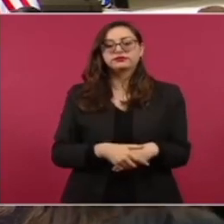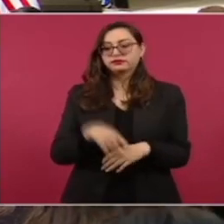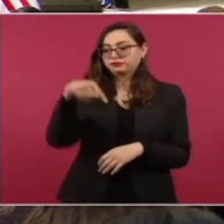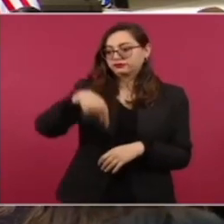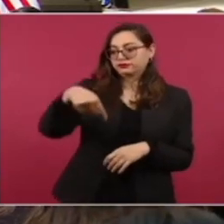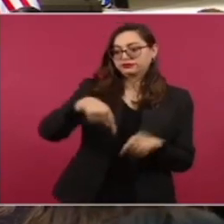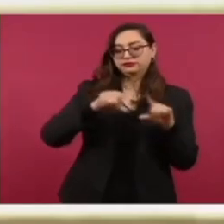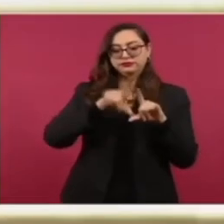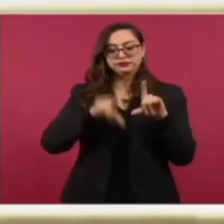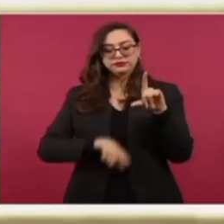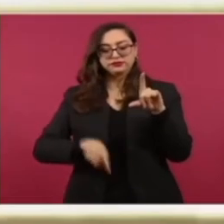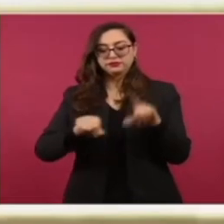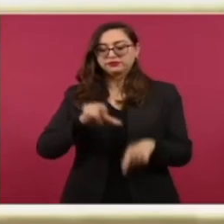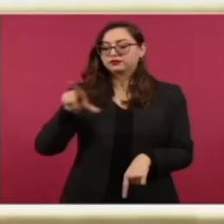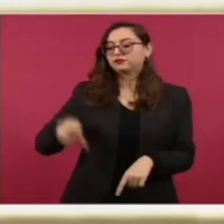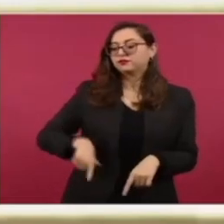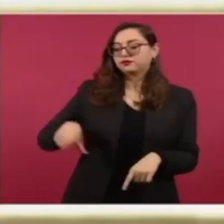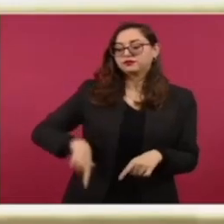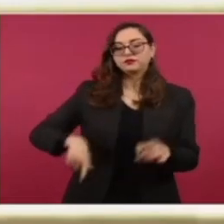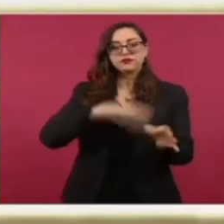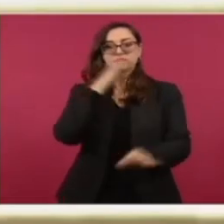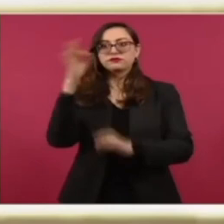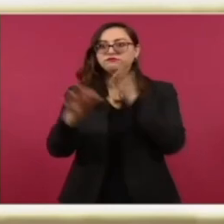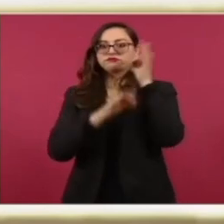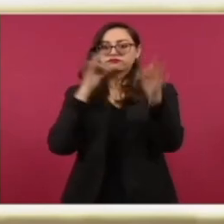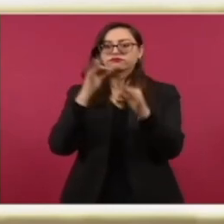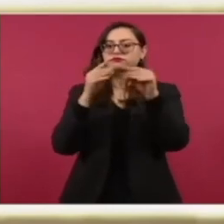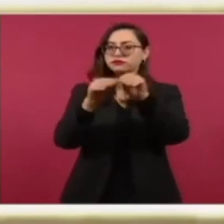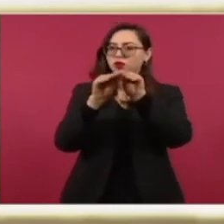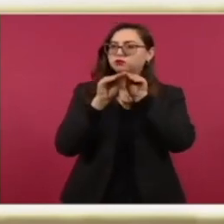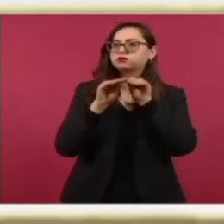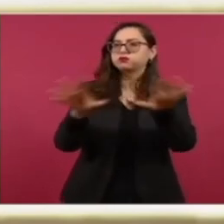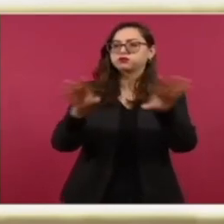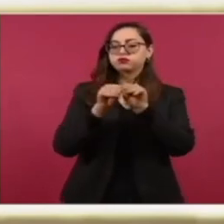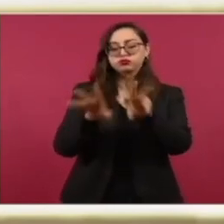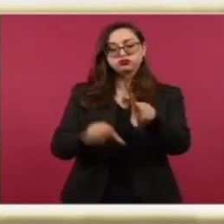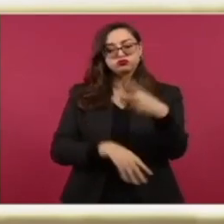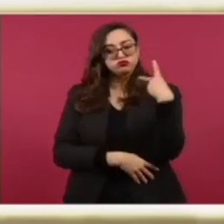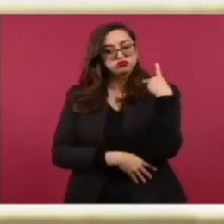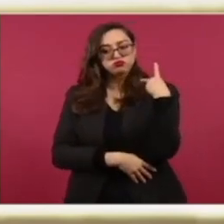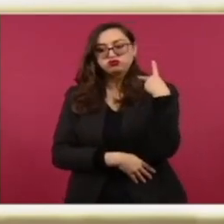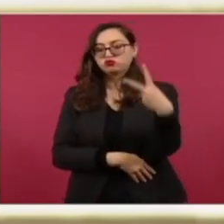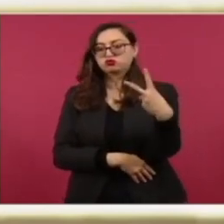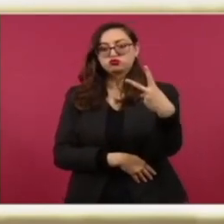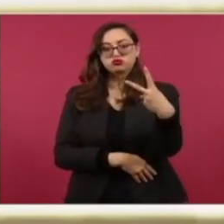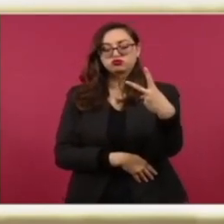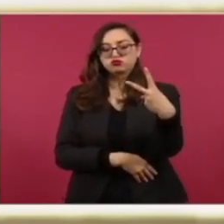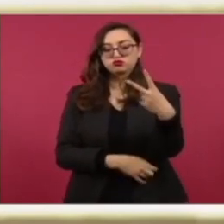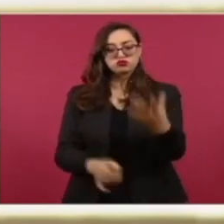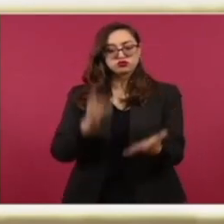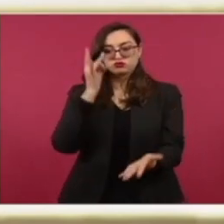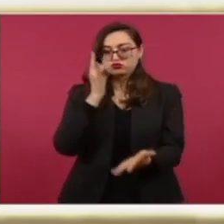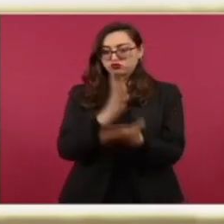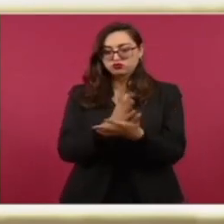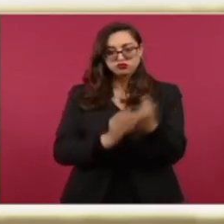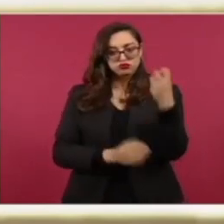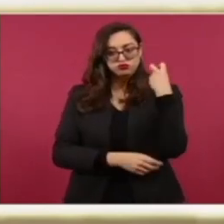campañas de publicidad o de propaganda en el gobierno, 2, y una